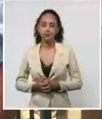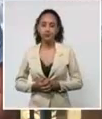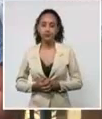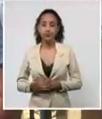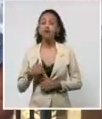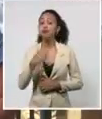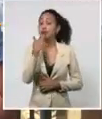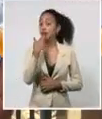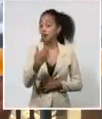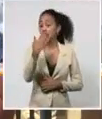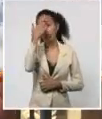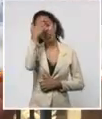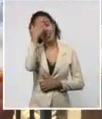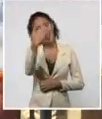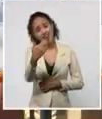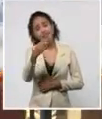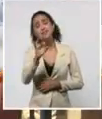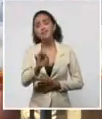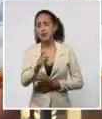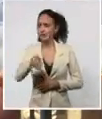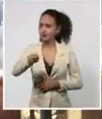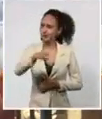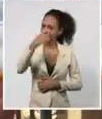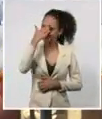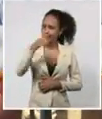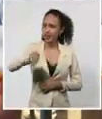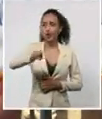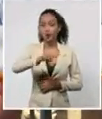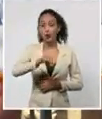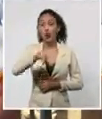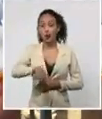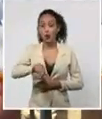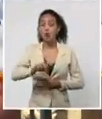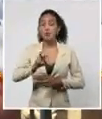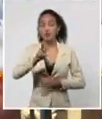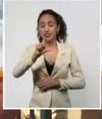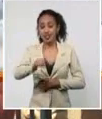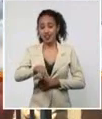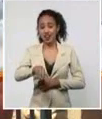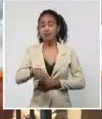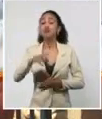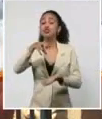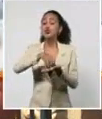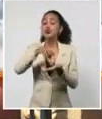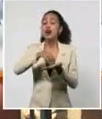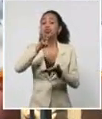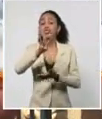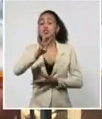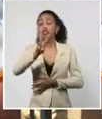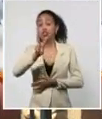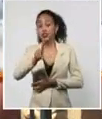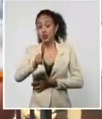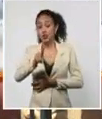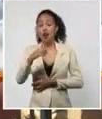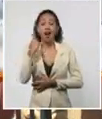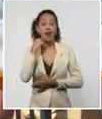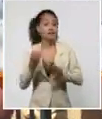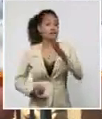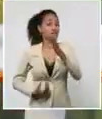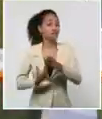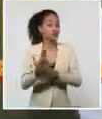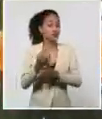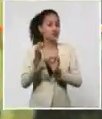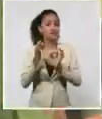Gracias, el saludo para todos ustedes. Estamos en Santa Clara, una ciudad que hoy cumple 331 años de fundada. Un día que